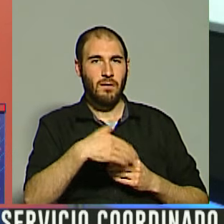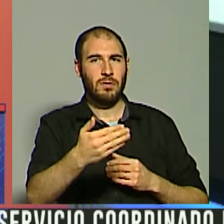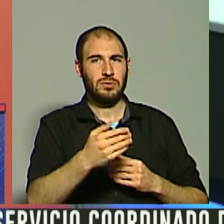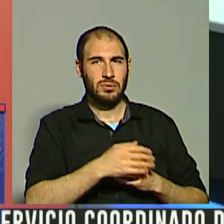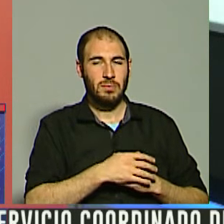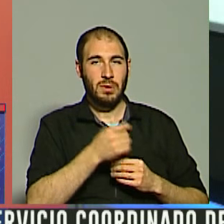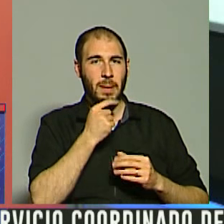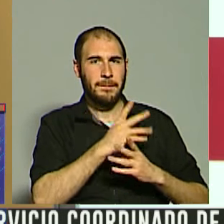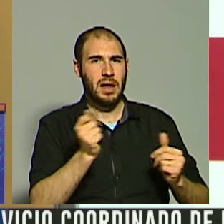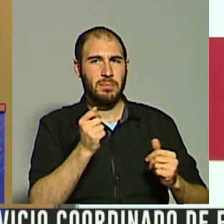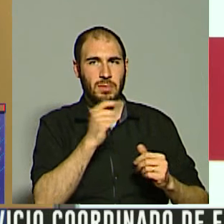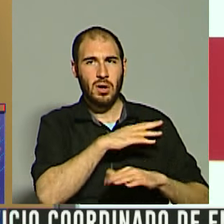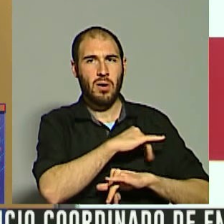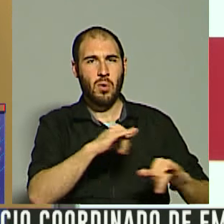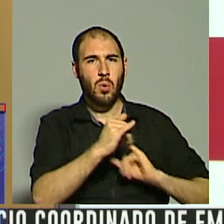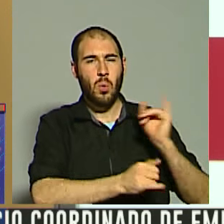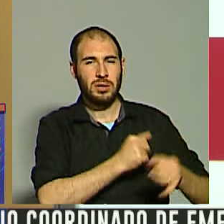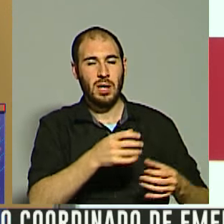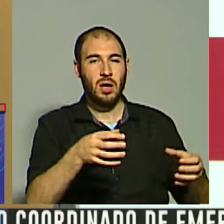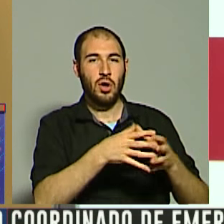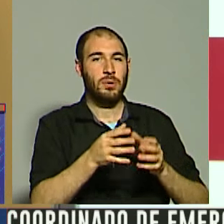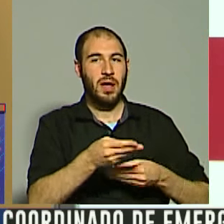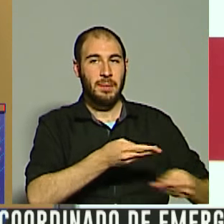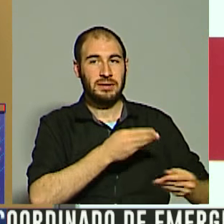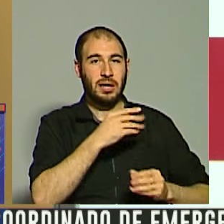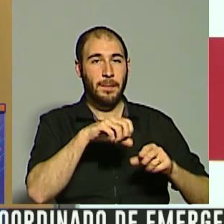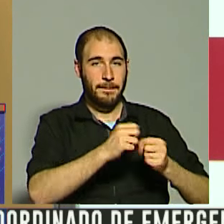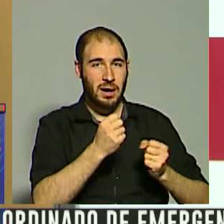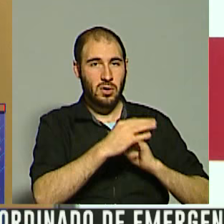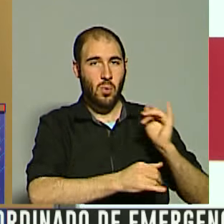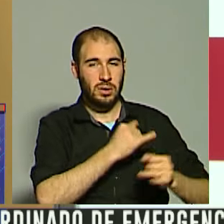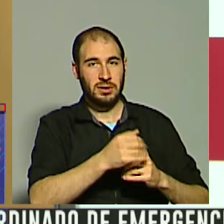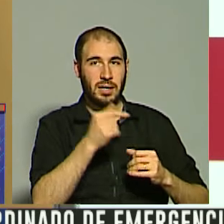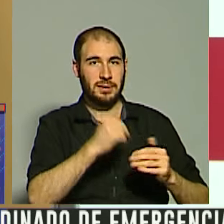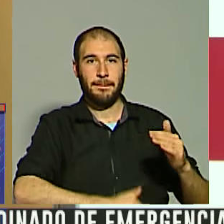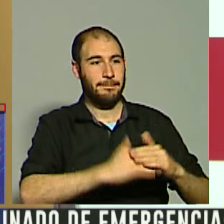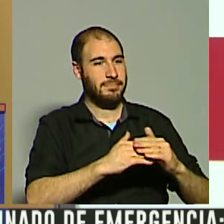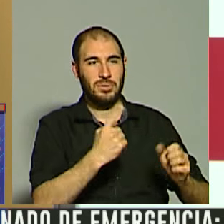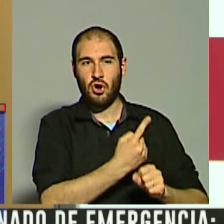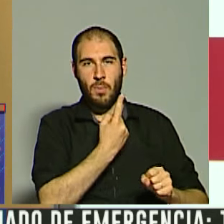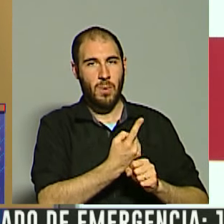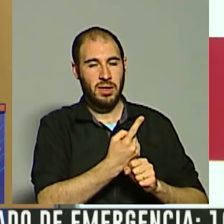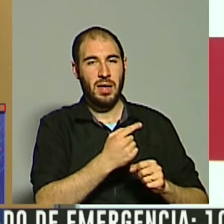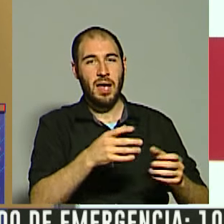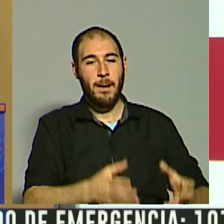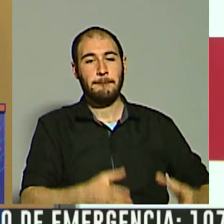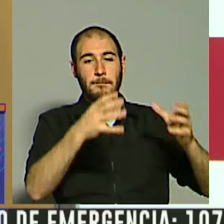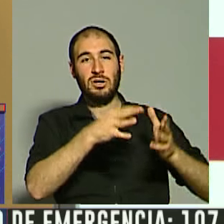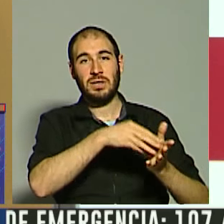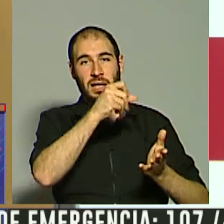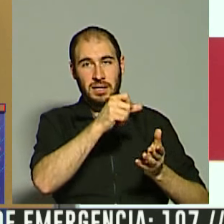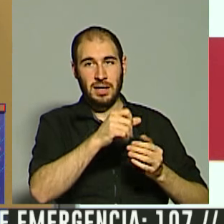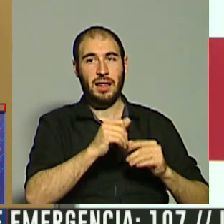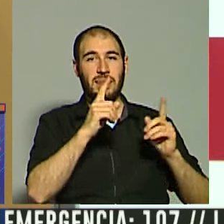Digo, porque lo que vienen denunciando desde los sectores empresarios de panaderos es que es imparable la suba de la bolsa de harina y que está